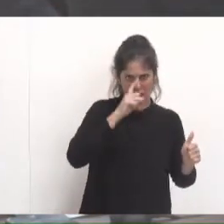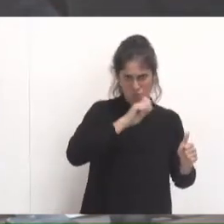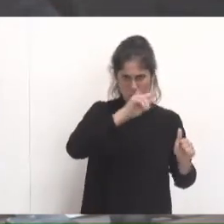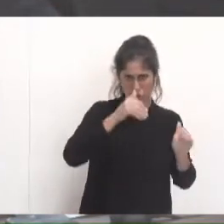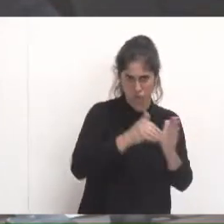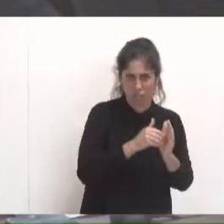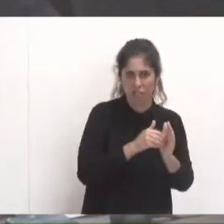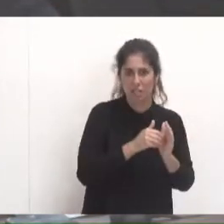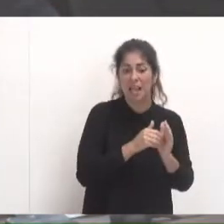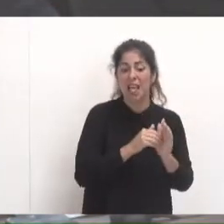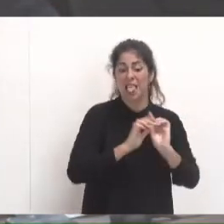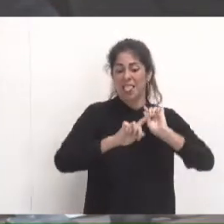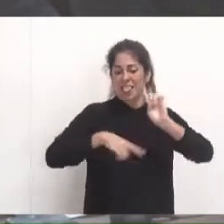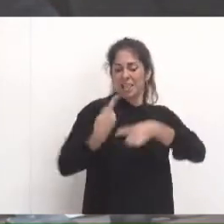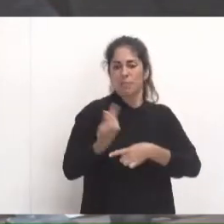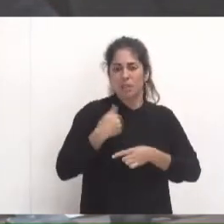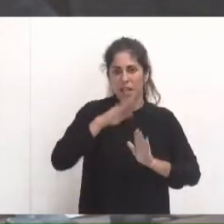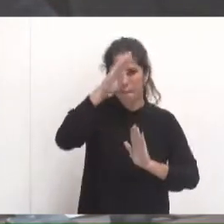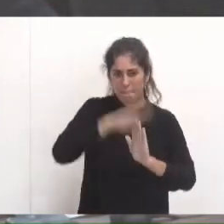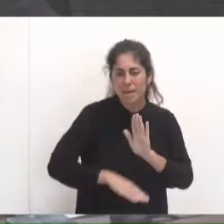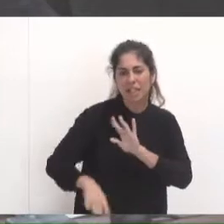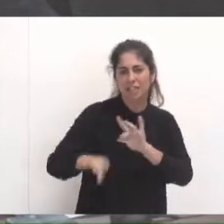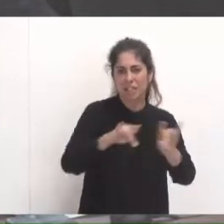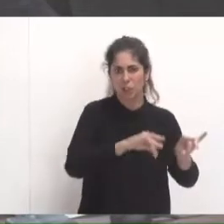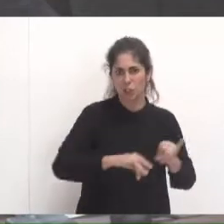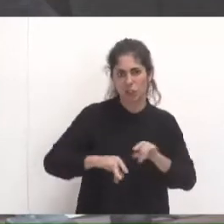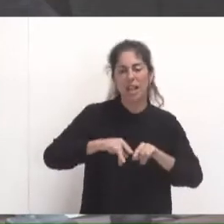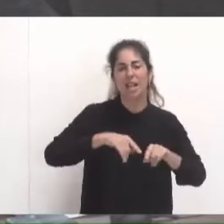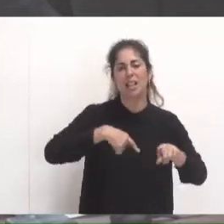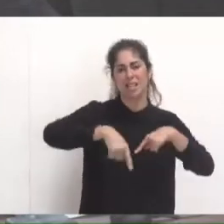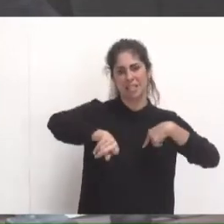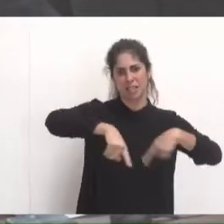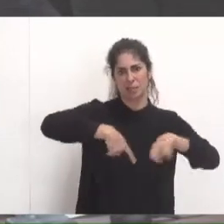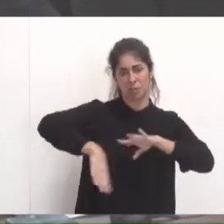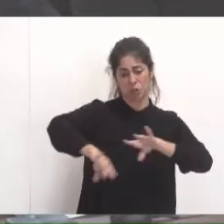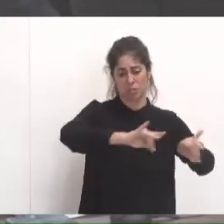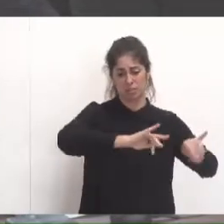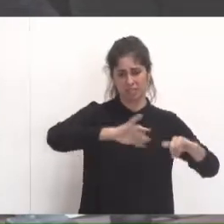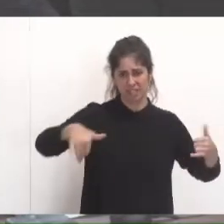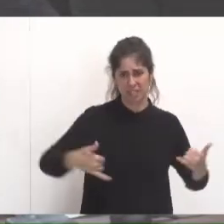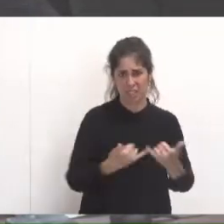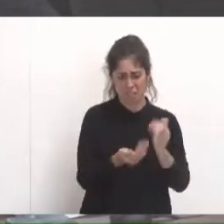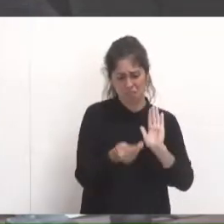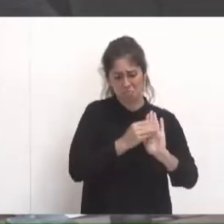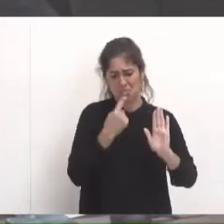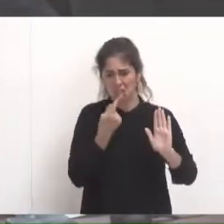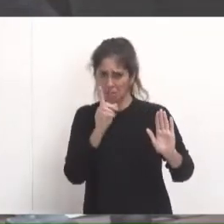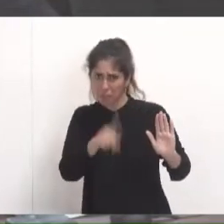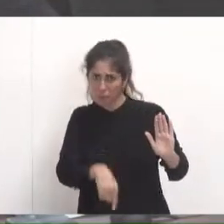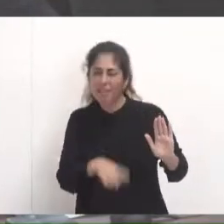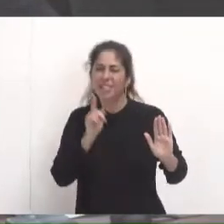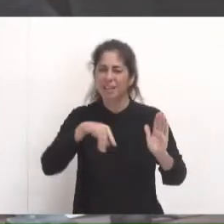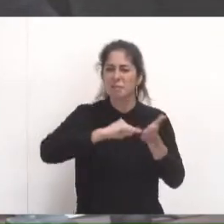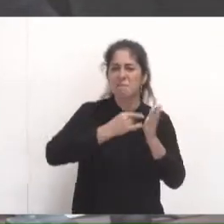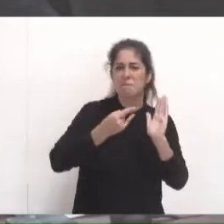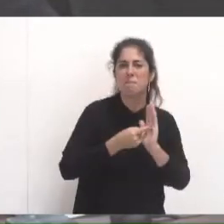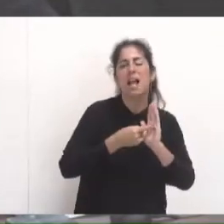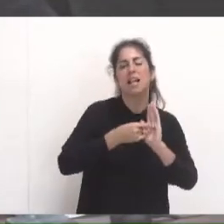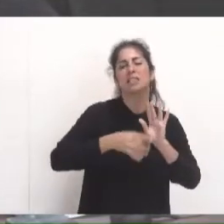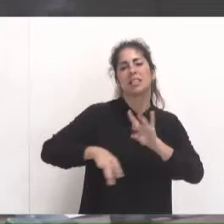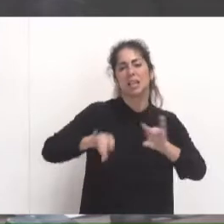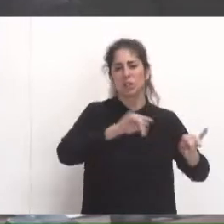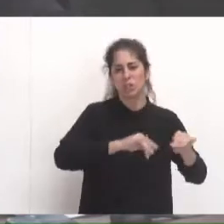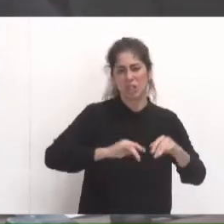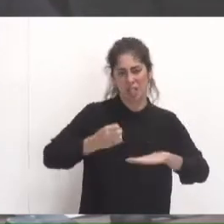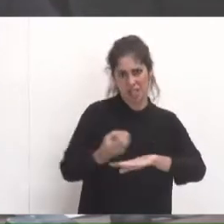elaboró el Plan Territorial del Transporte Terrestre de Tenerife, que también lo contempla, y el Plan Territorial del Tren del Sur, que incorpora una